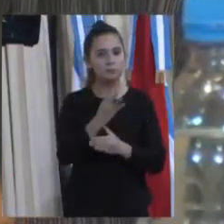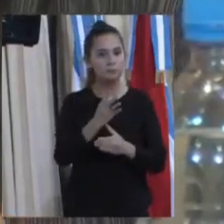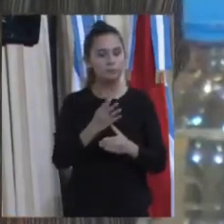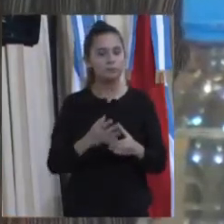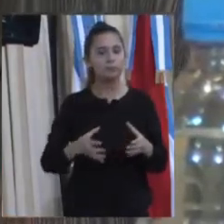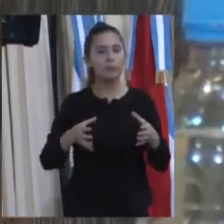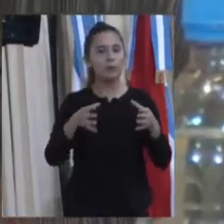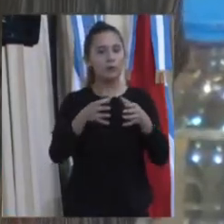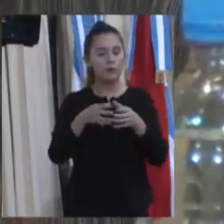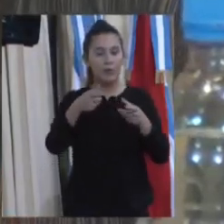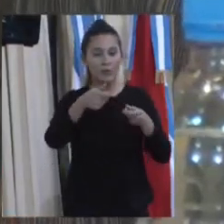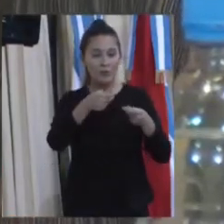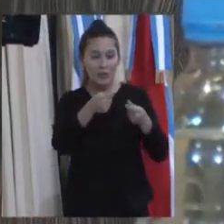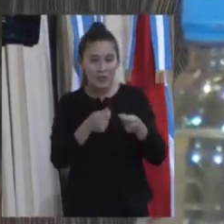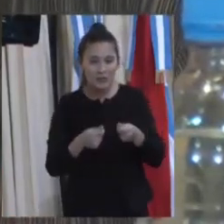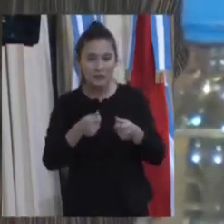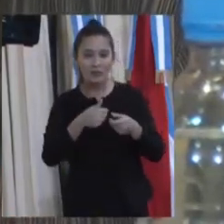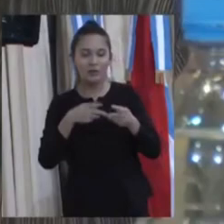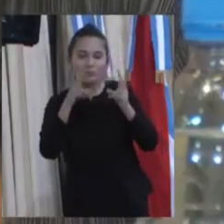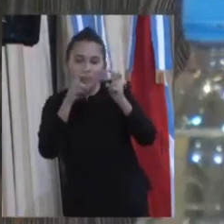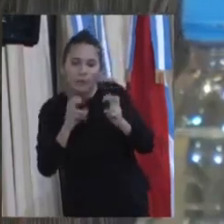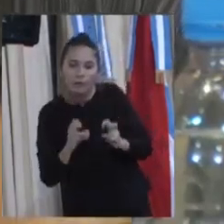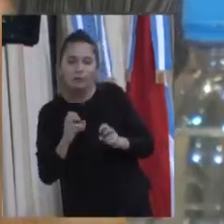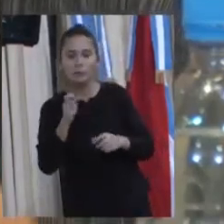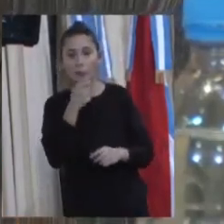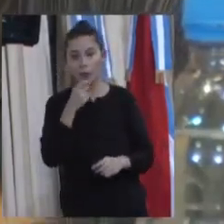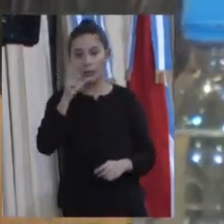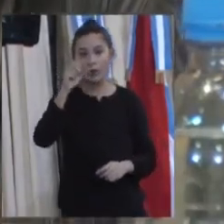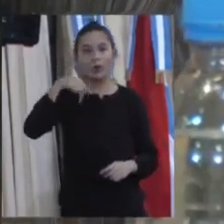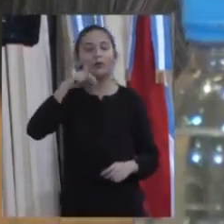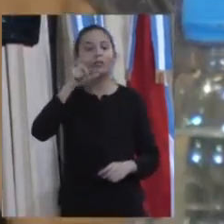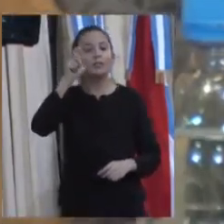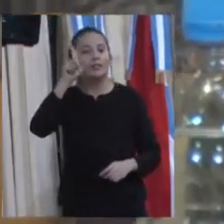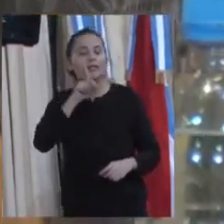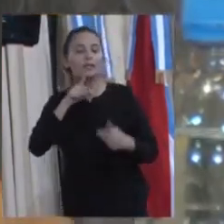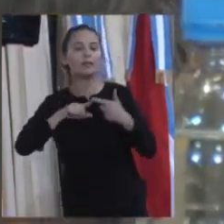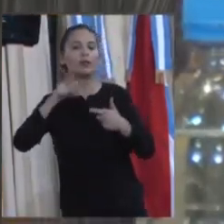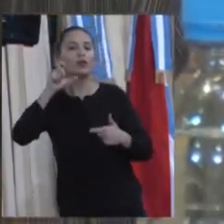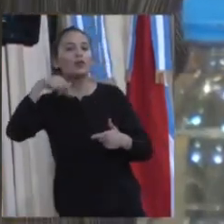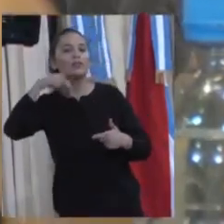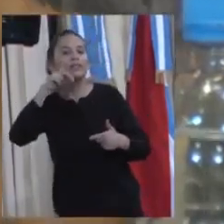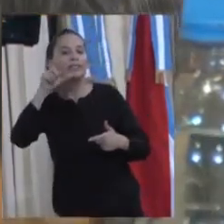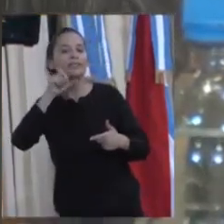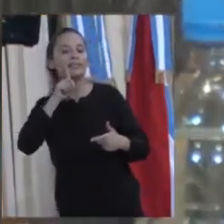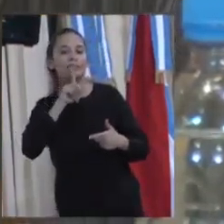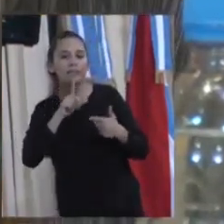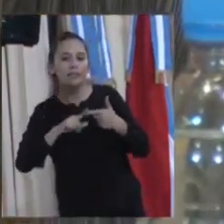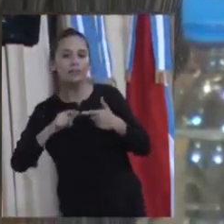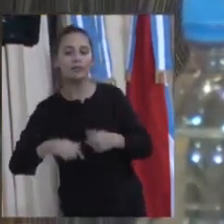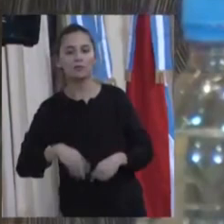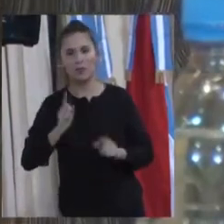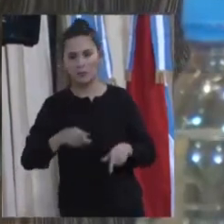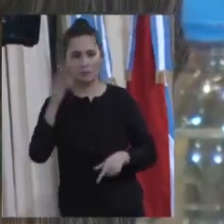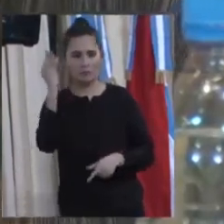de financiamiento y orientación de la investigación, el CONICET, CONICIT, CONACIT, digo, con distintos nombres, la CAPES en